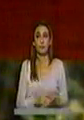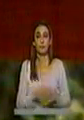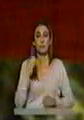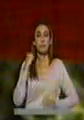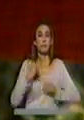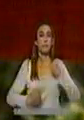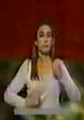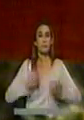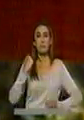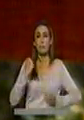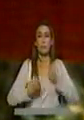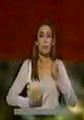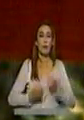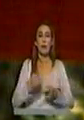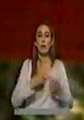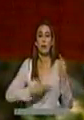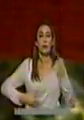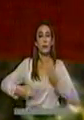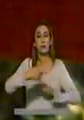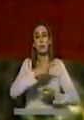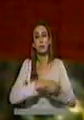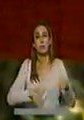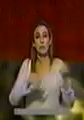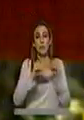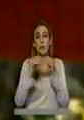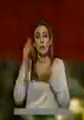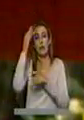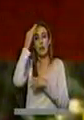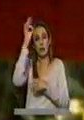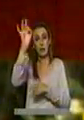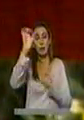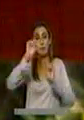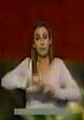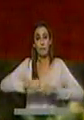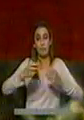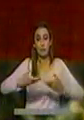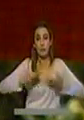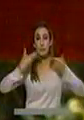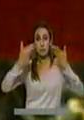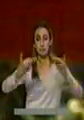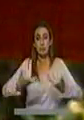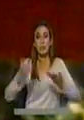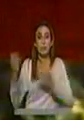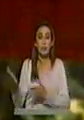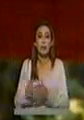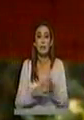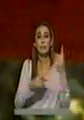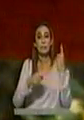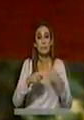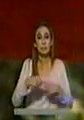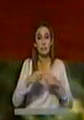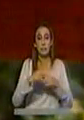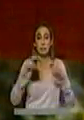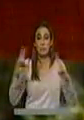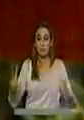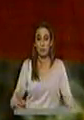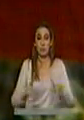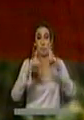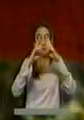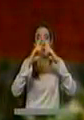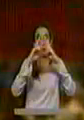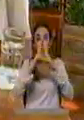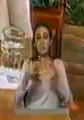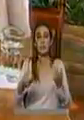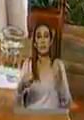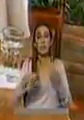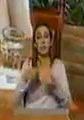mayo trajimos de regreso a Air France. Air France, claro. Para un vuelo París-Quito-París, que me estaba olvidando. Pero eso de que regrese a los 25